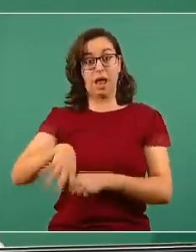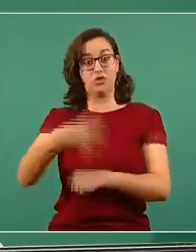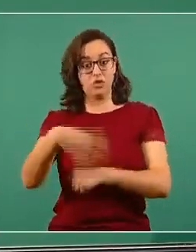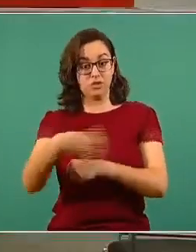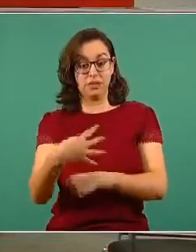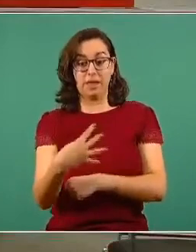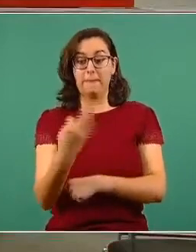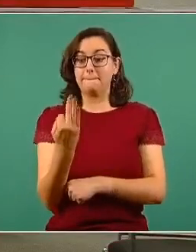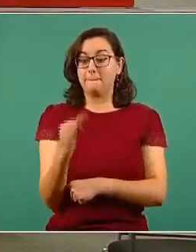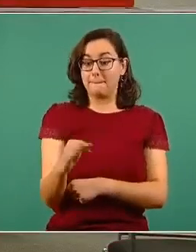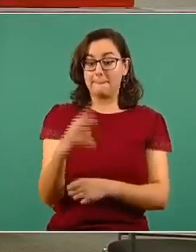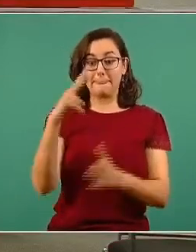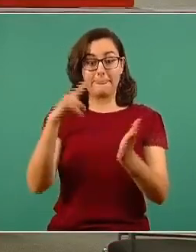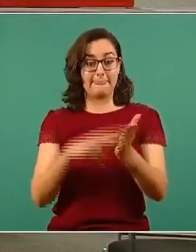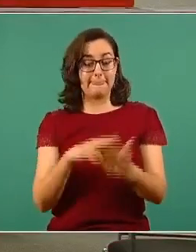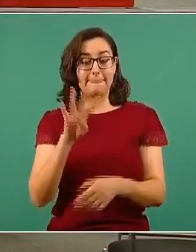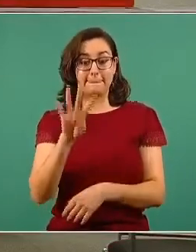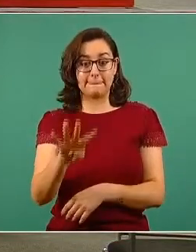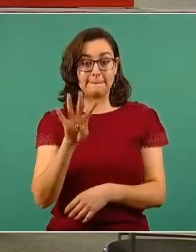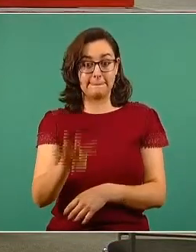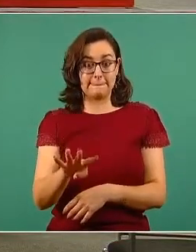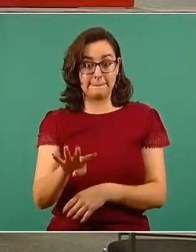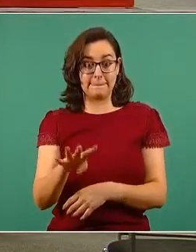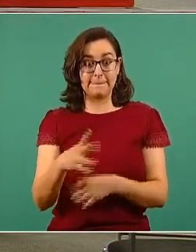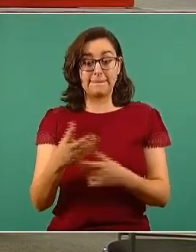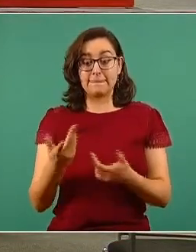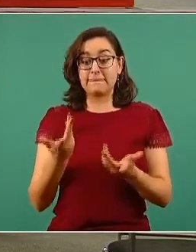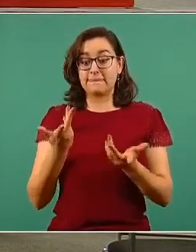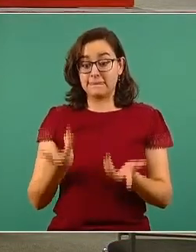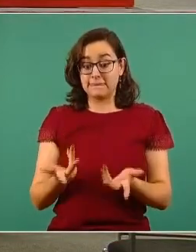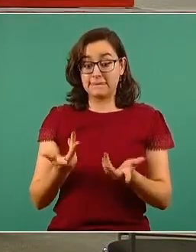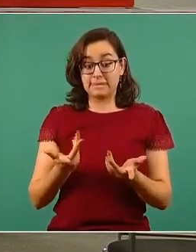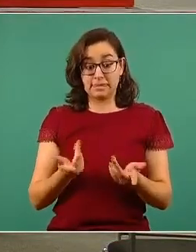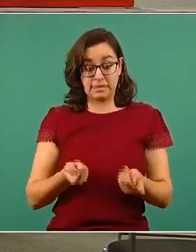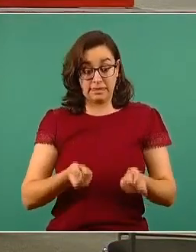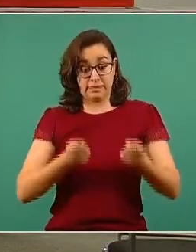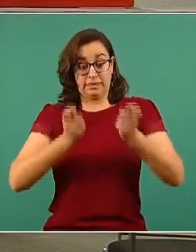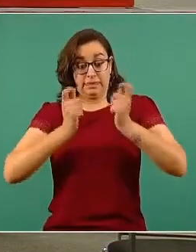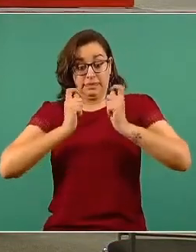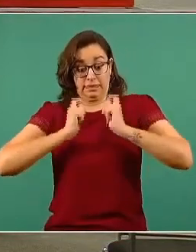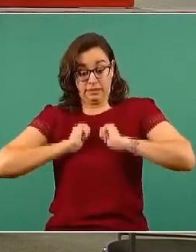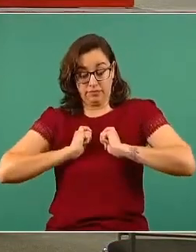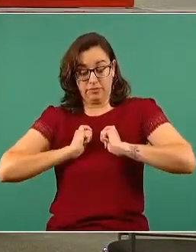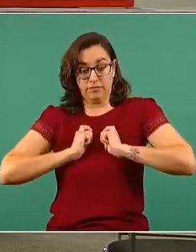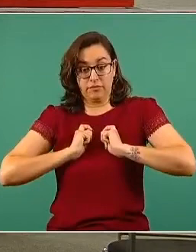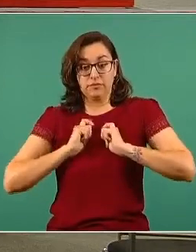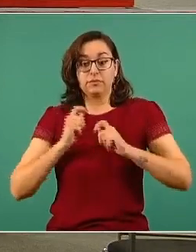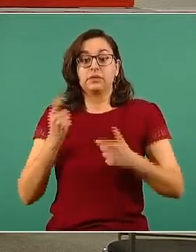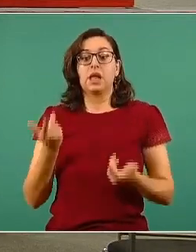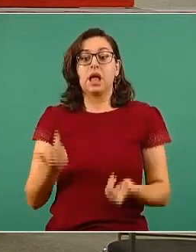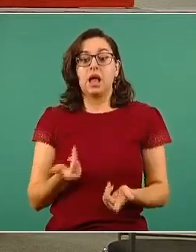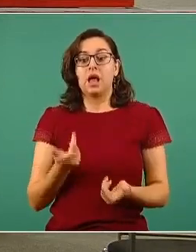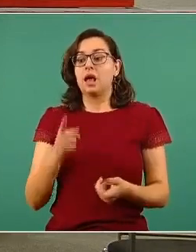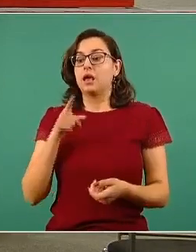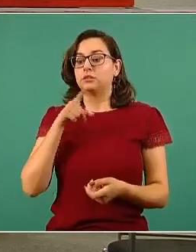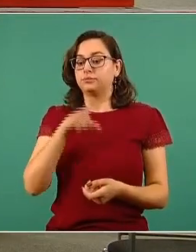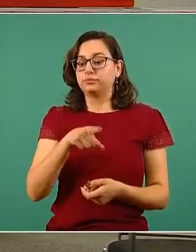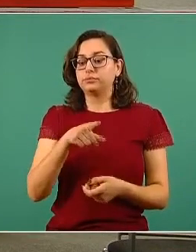2019, a menos de 2 meses de haber entrado al gobierno, estableció el doctor Alcocer el